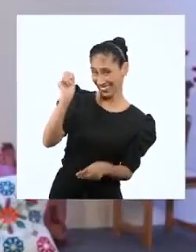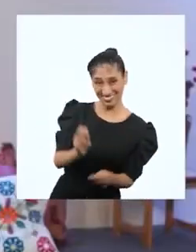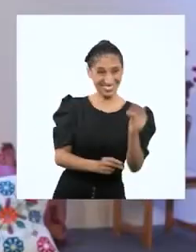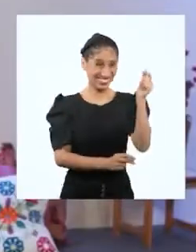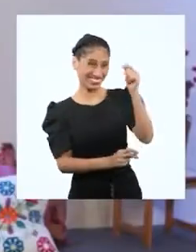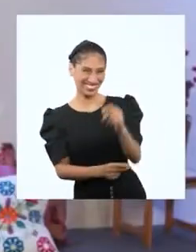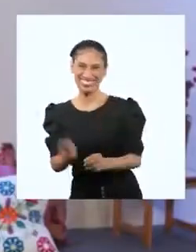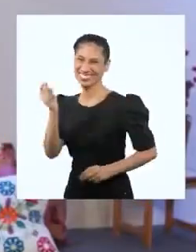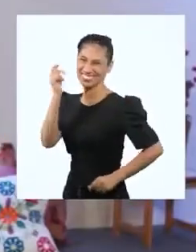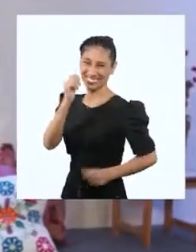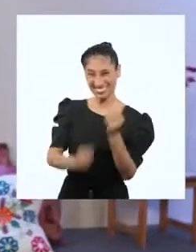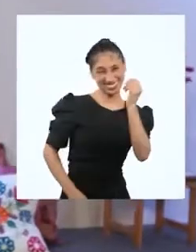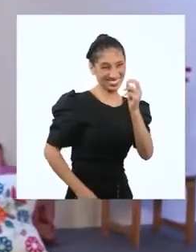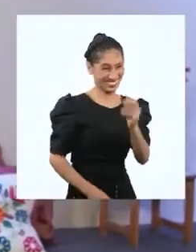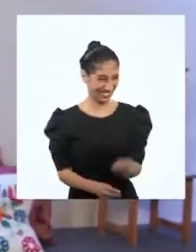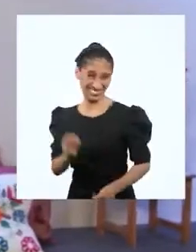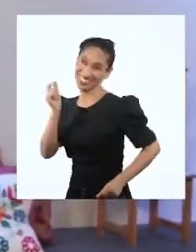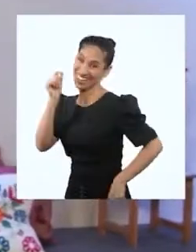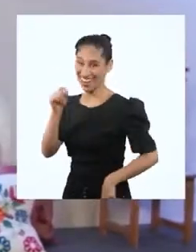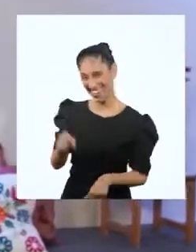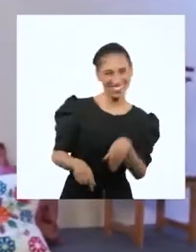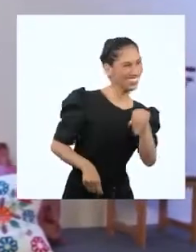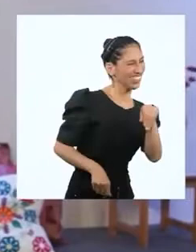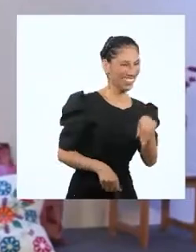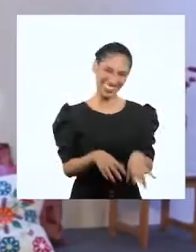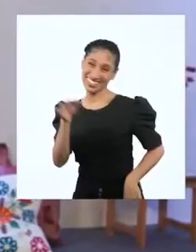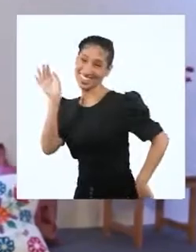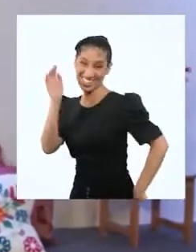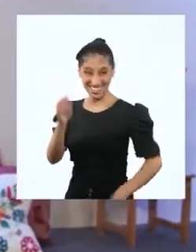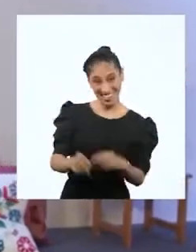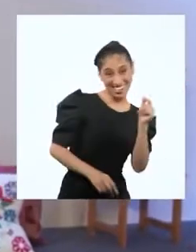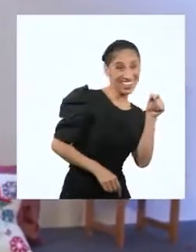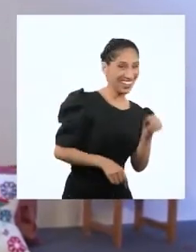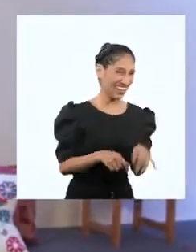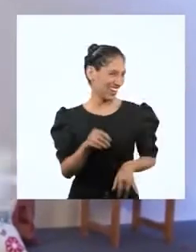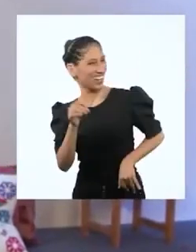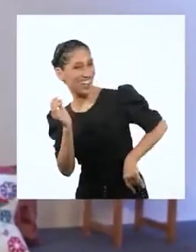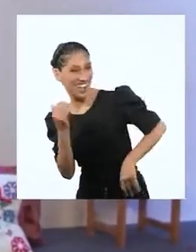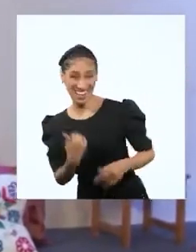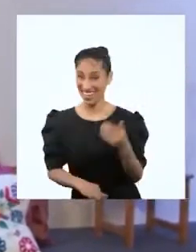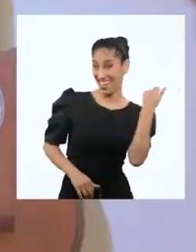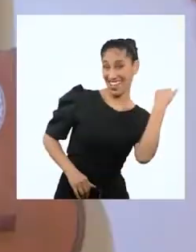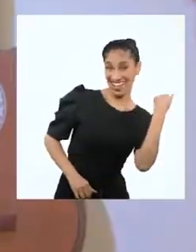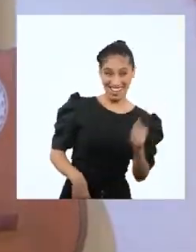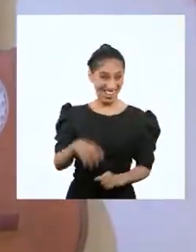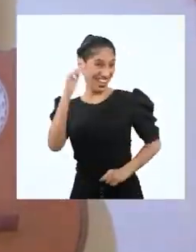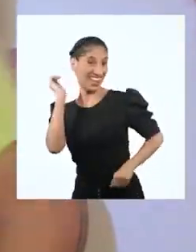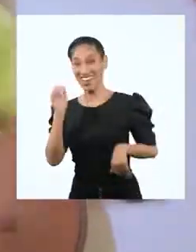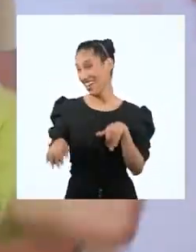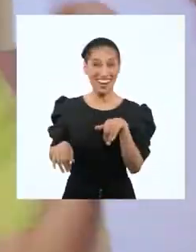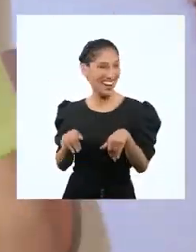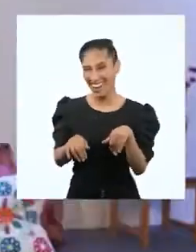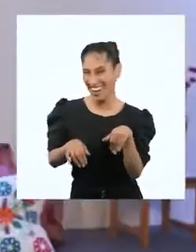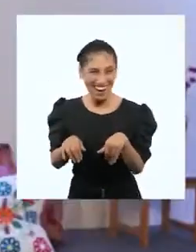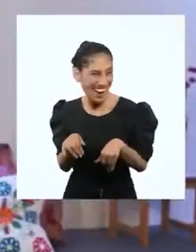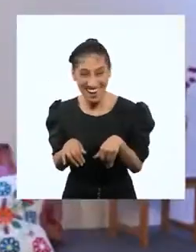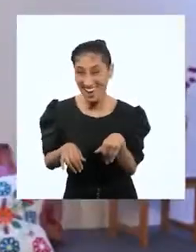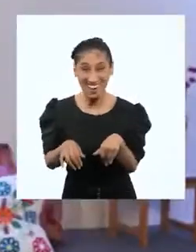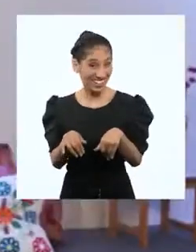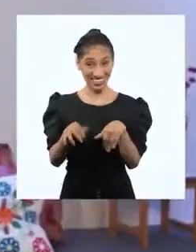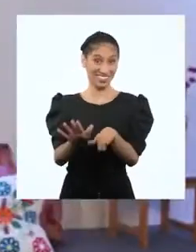Shup, shup, shuba. Shup, shup, shuba. Shup, shup, shuba.